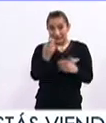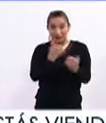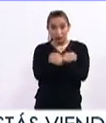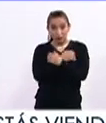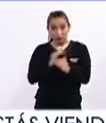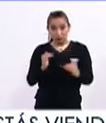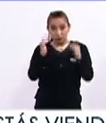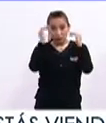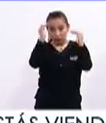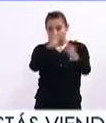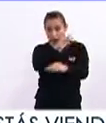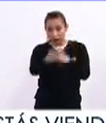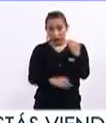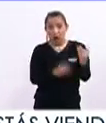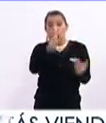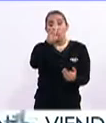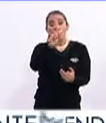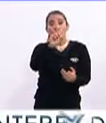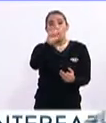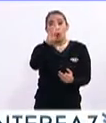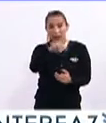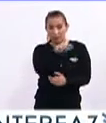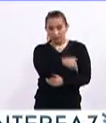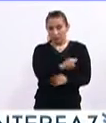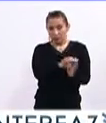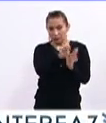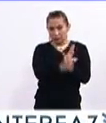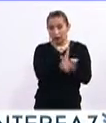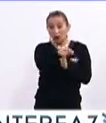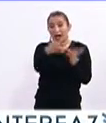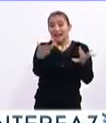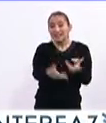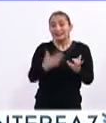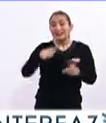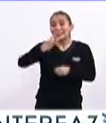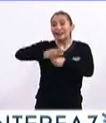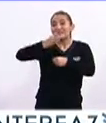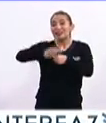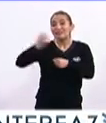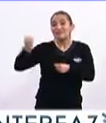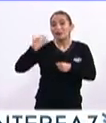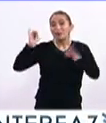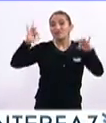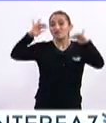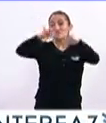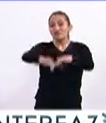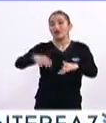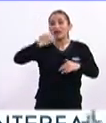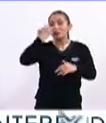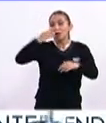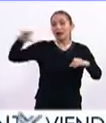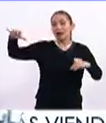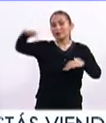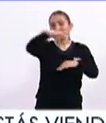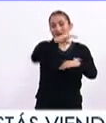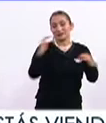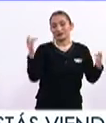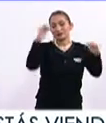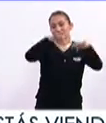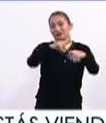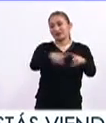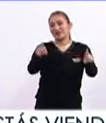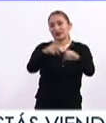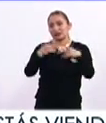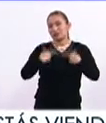de educación superior, la Universidad Autónoma Metropolitana, la UAM, realizó el tercer foro Interunidades, en el que participaron